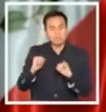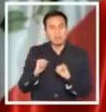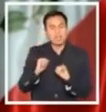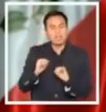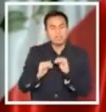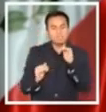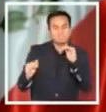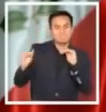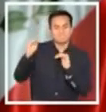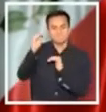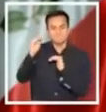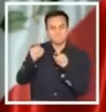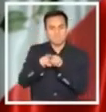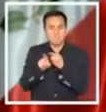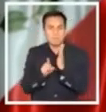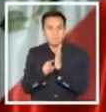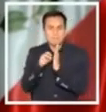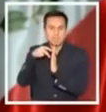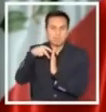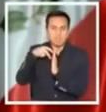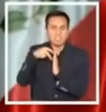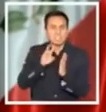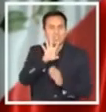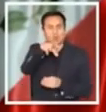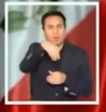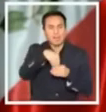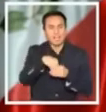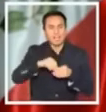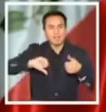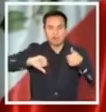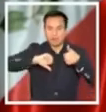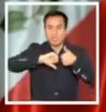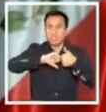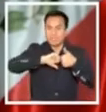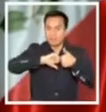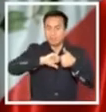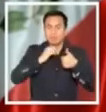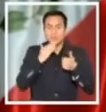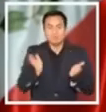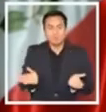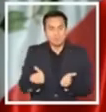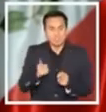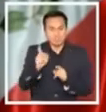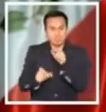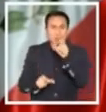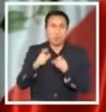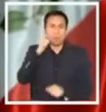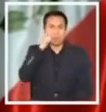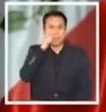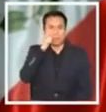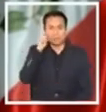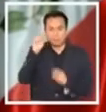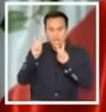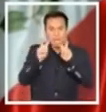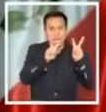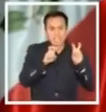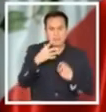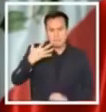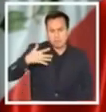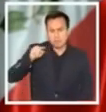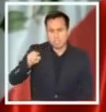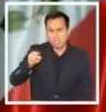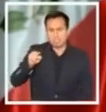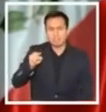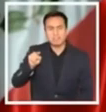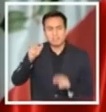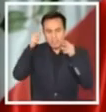vanguardia en el que dimos un paso significativo al incorporar el enfoque de género y la promoción de derechos humanos como áreas prioritarias de